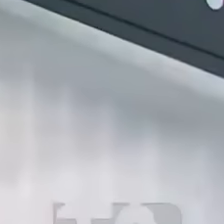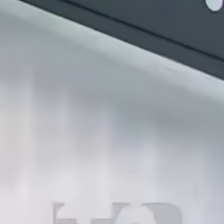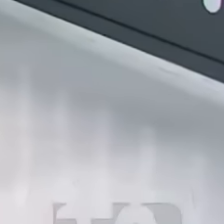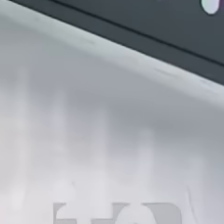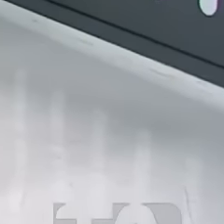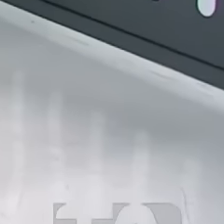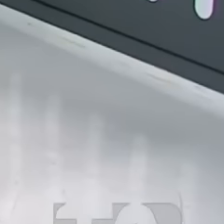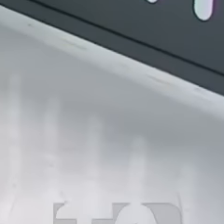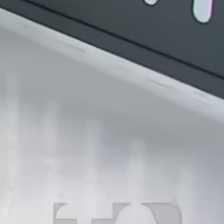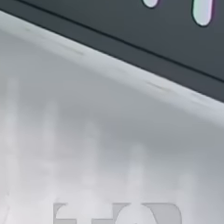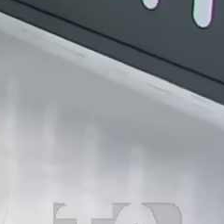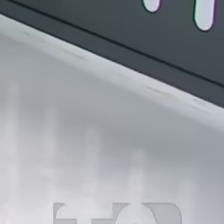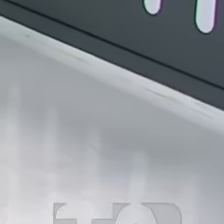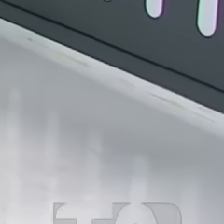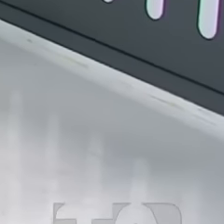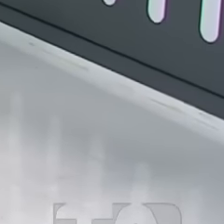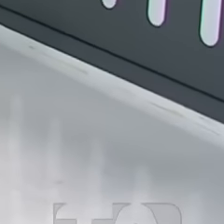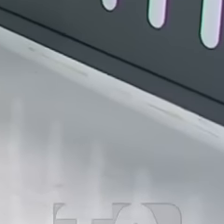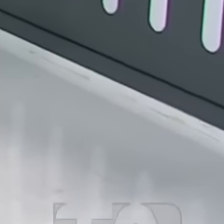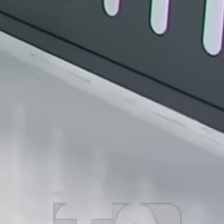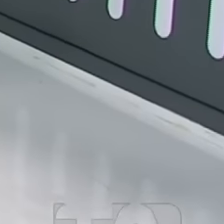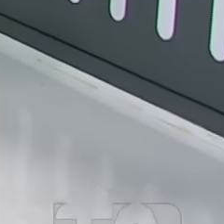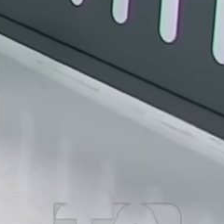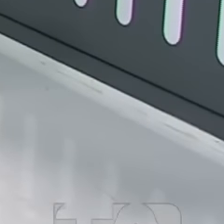con Andrea Samaniego y Gabriela Galárraga.